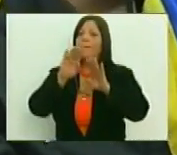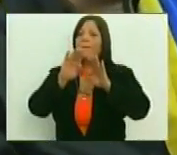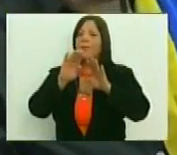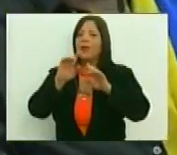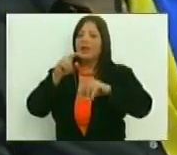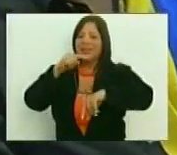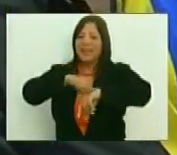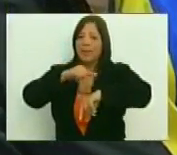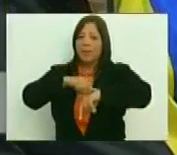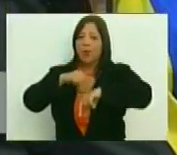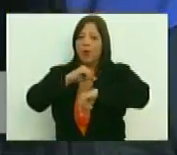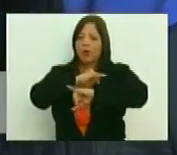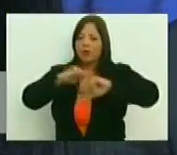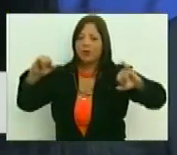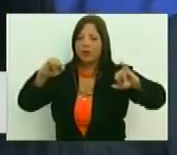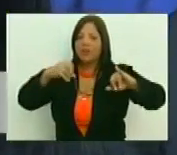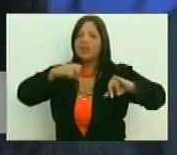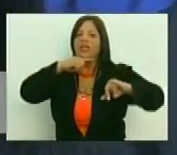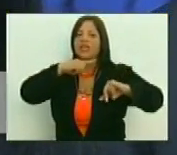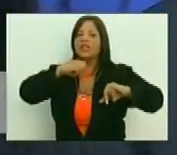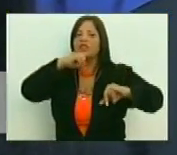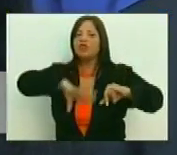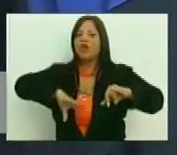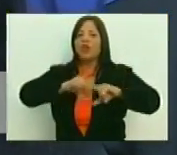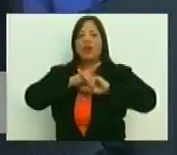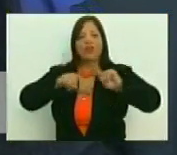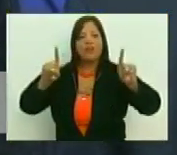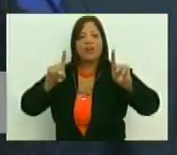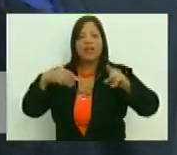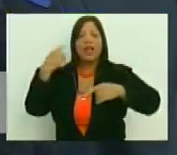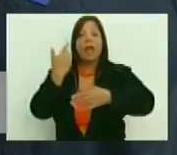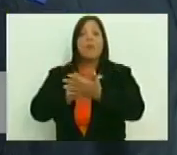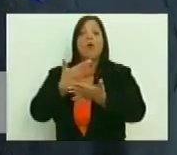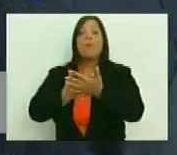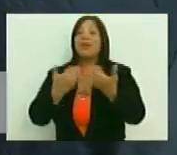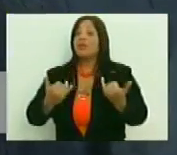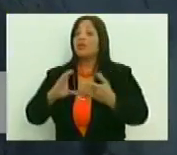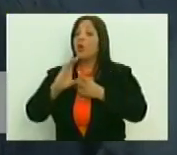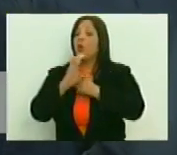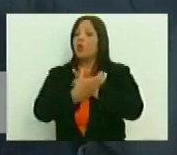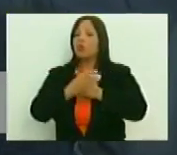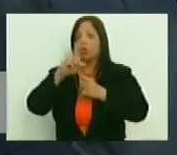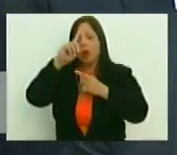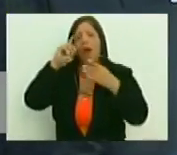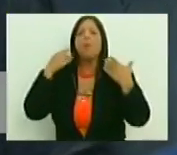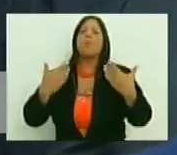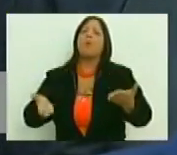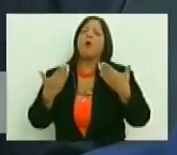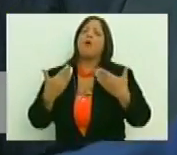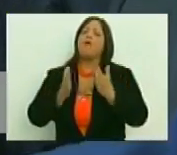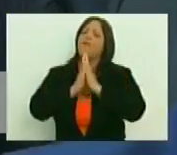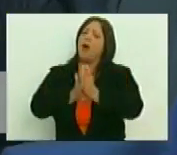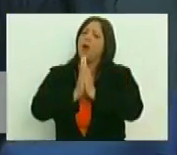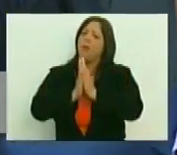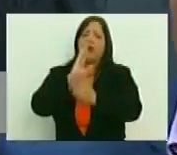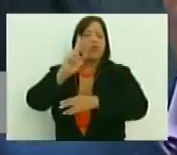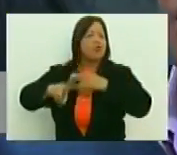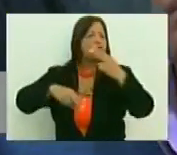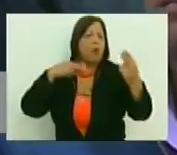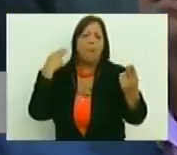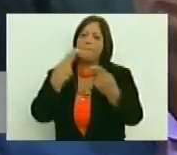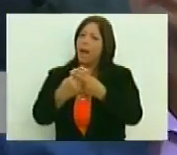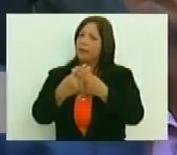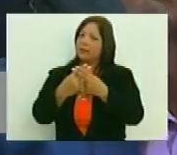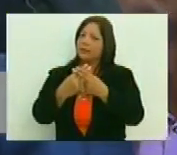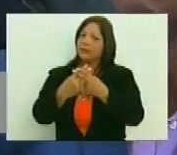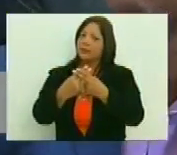tiempo histórico, ya que el momento exige que la cultura, por favor, no sea más